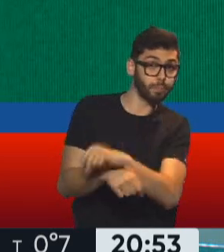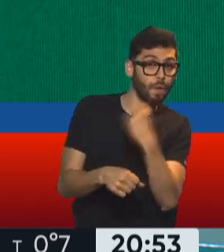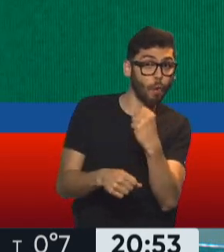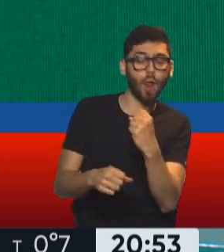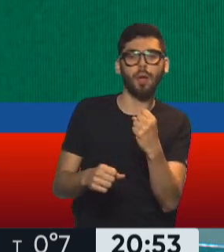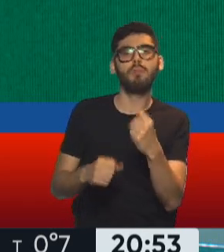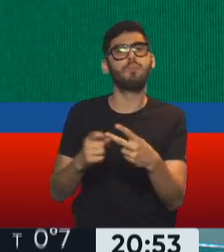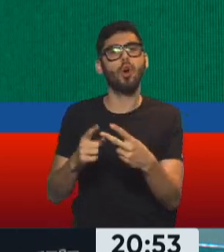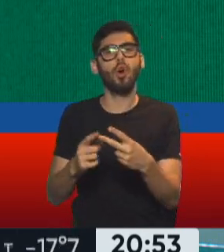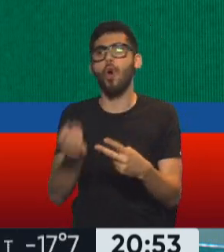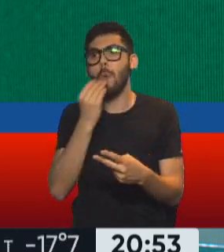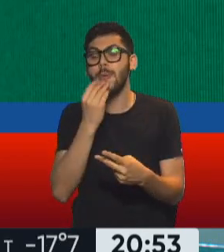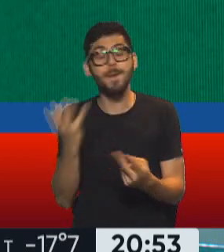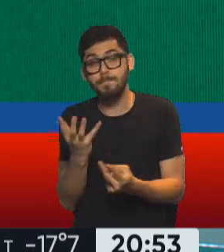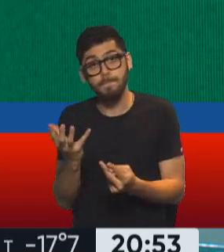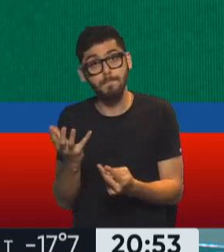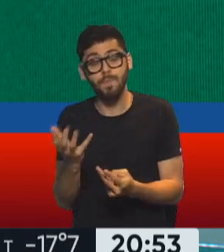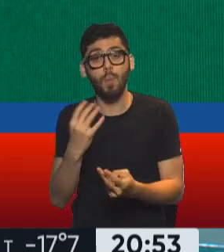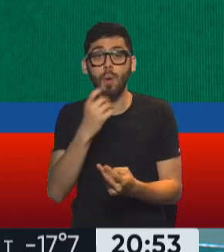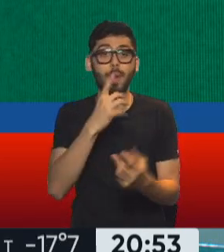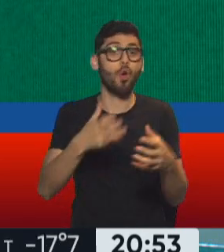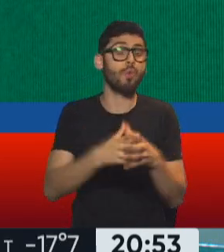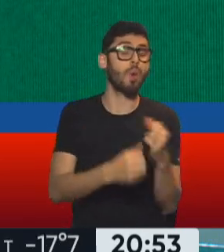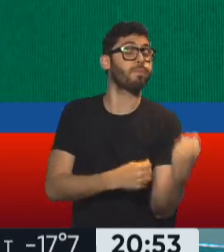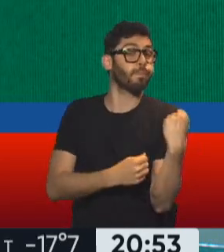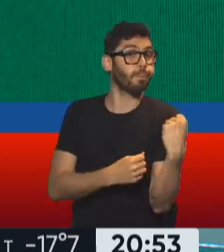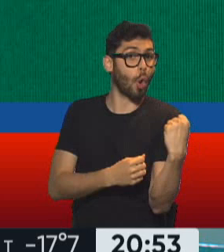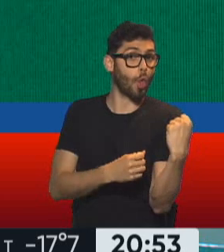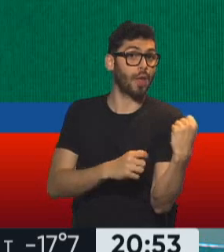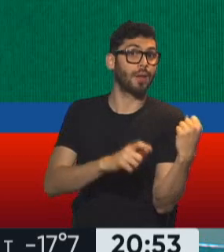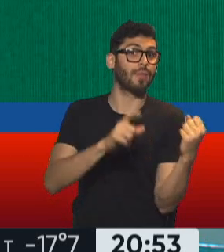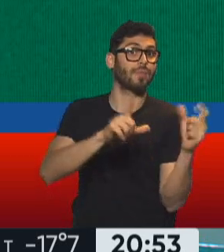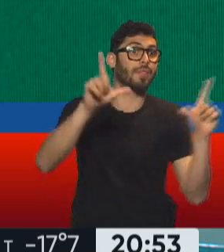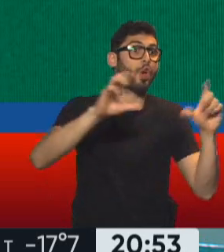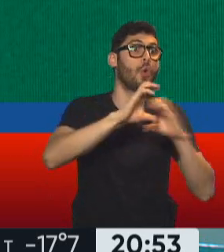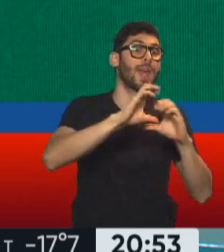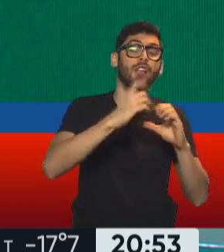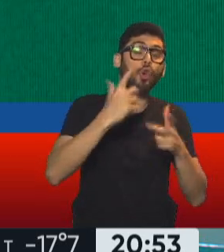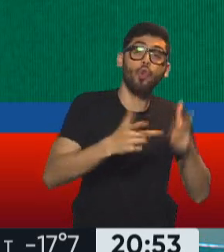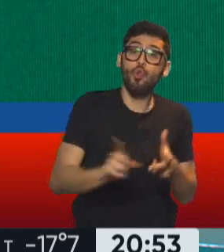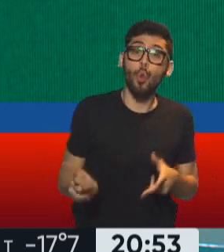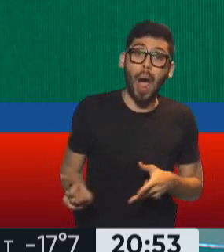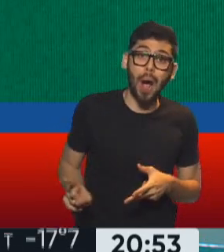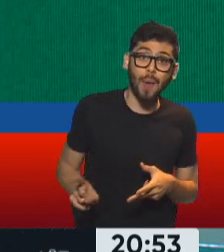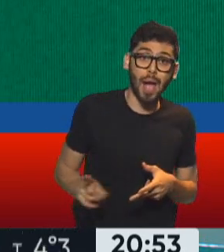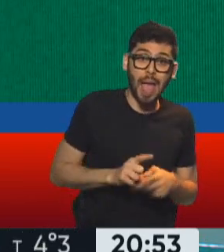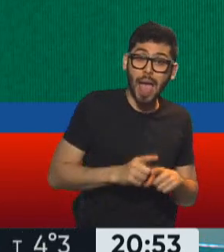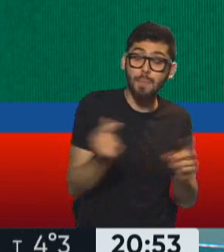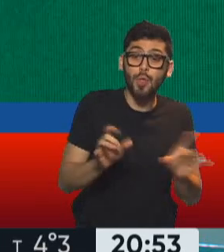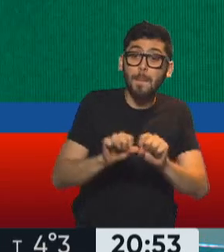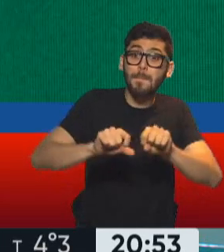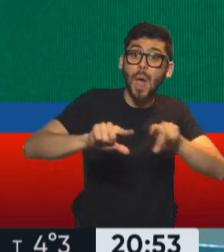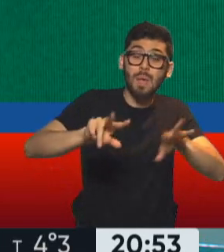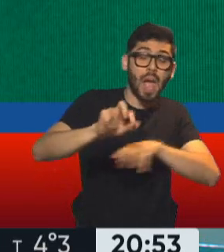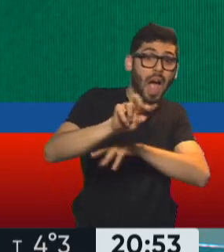alimentos no está planteado porque hay determinado sector de poder que maneja la comunicación a la que no le interesa plantear esto. Y son los grandes ganadores de la pandemia, los